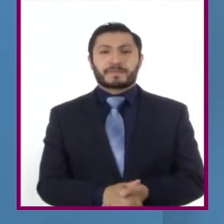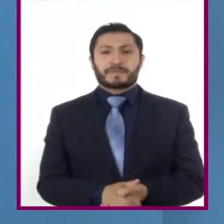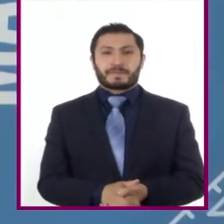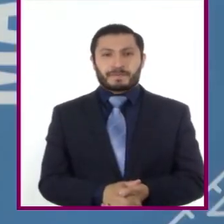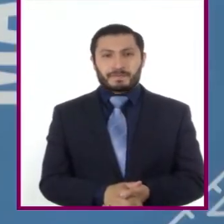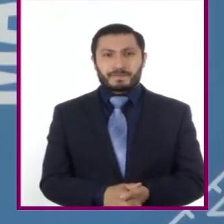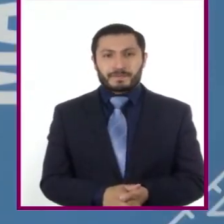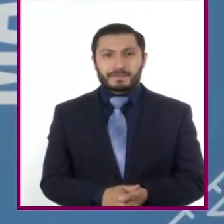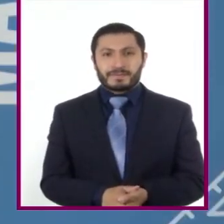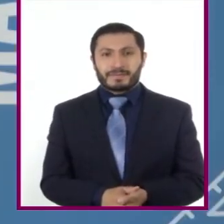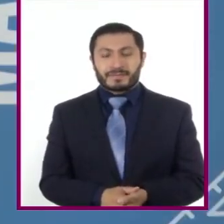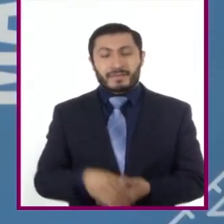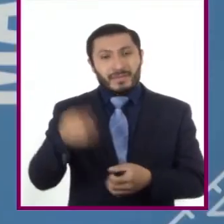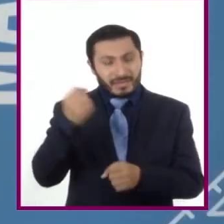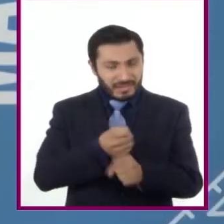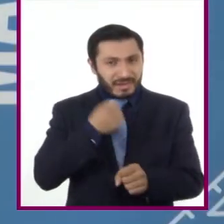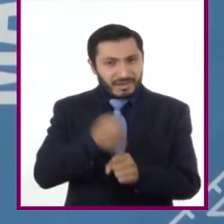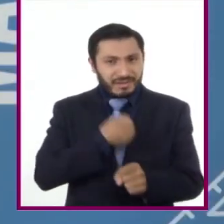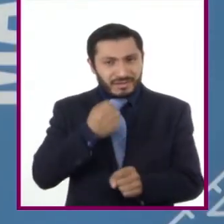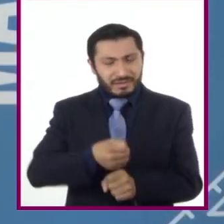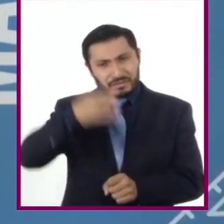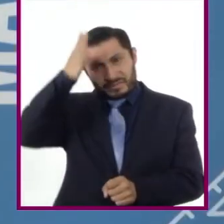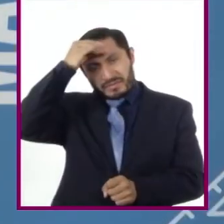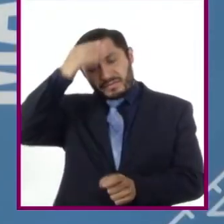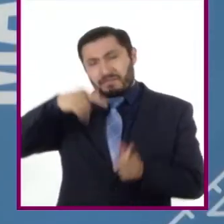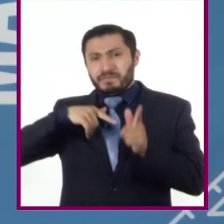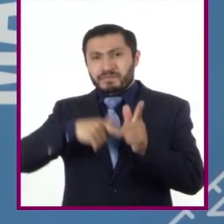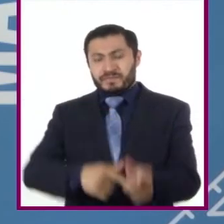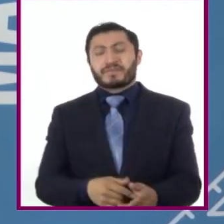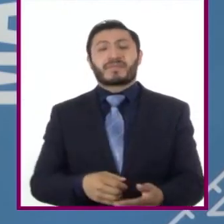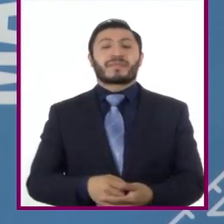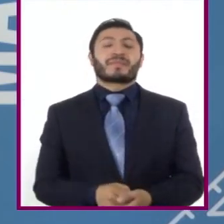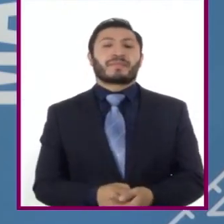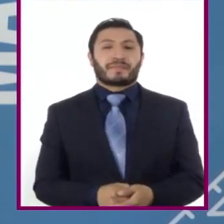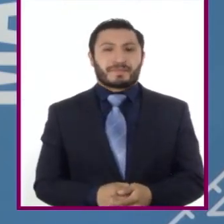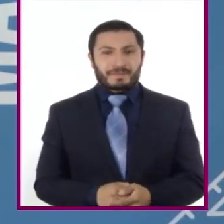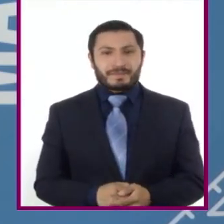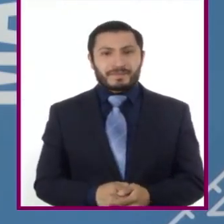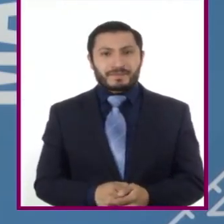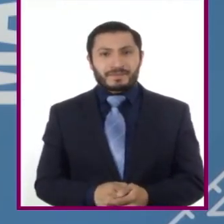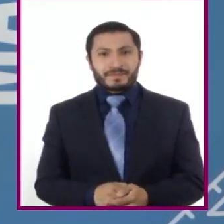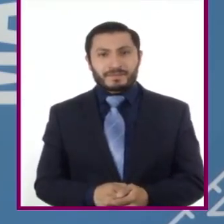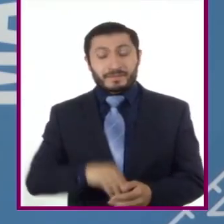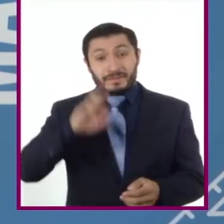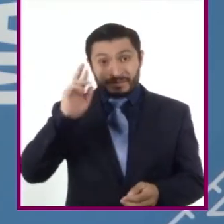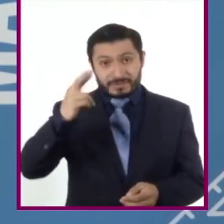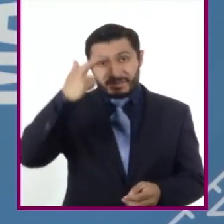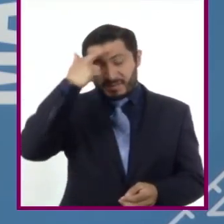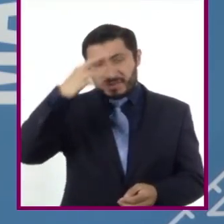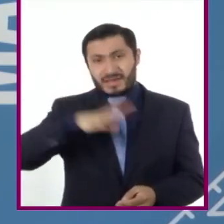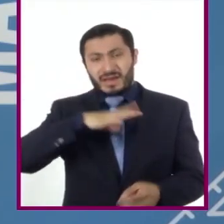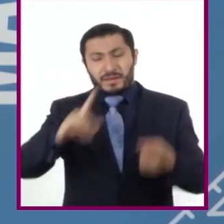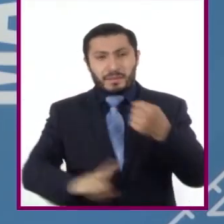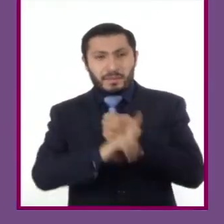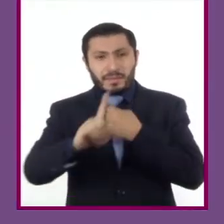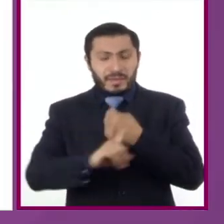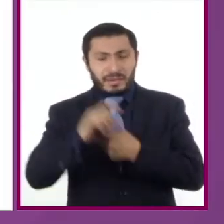matemáticas. Practiquemos para seguir avanzando en nuestro aprendizaje. Retomaremos el problema del